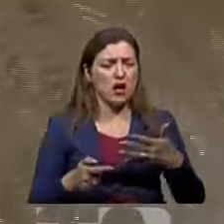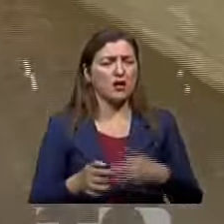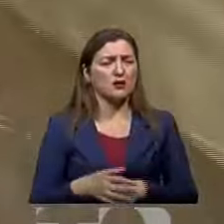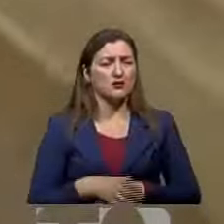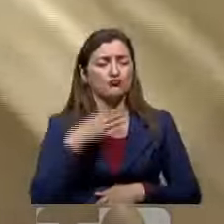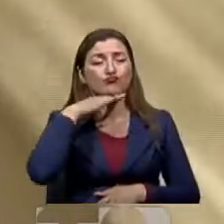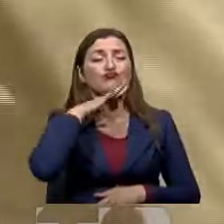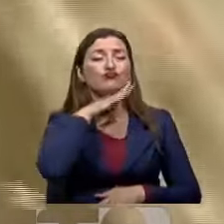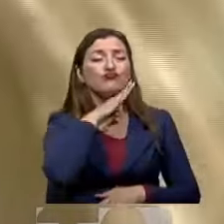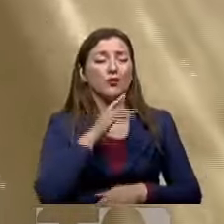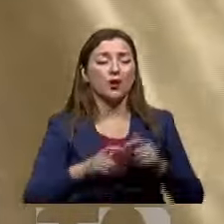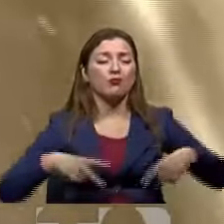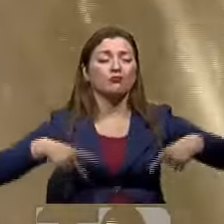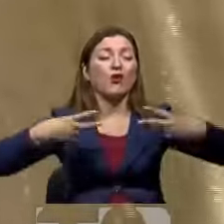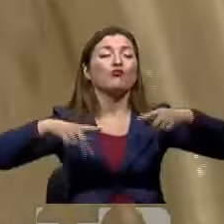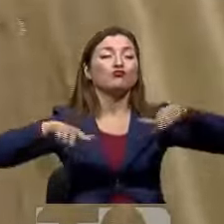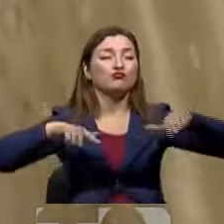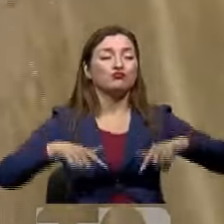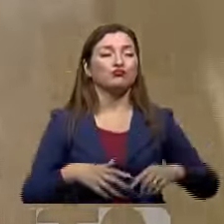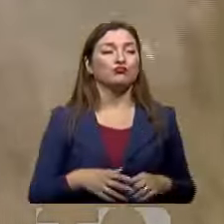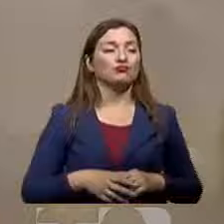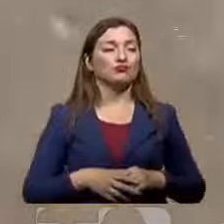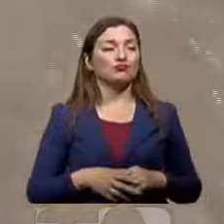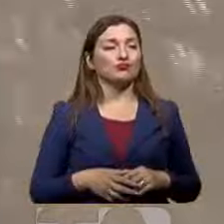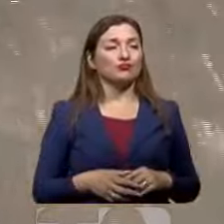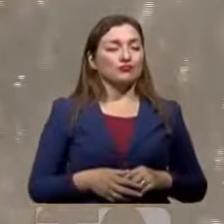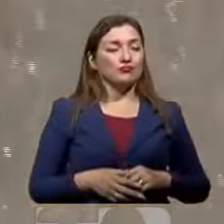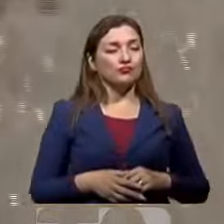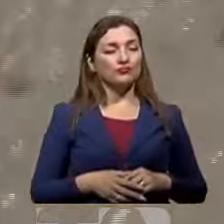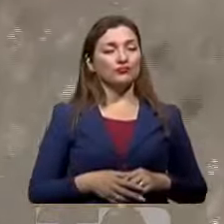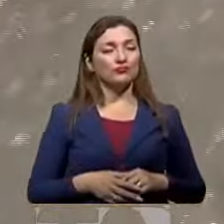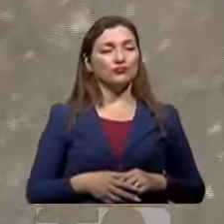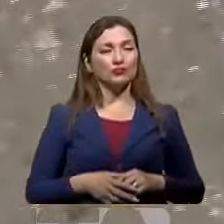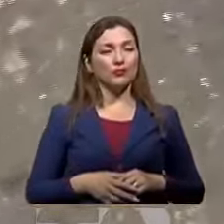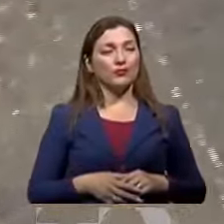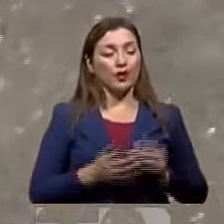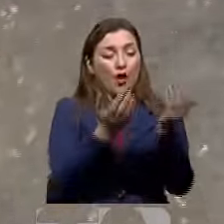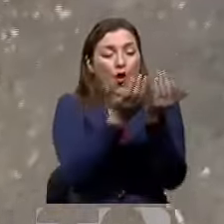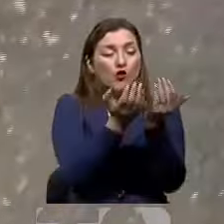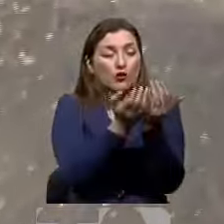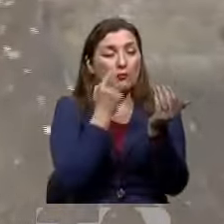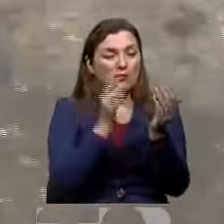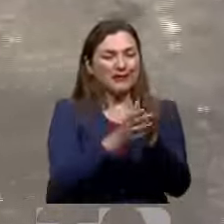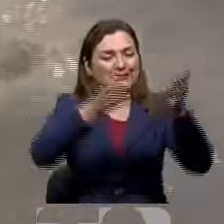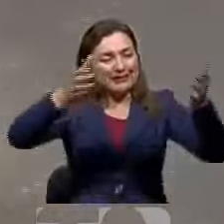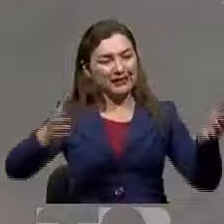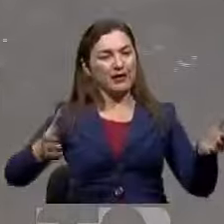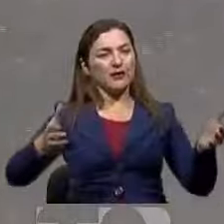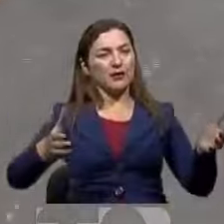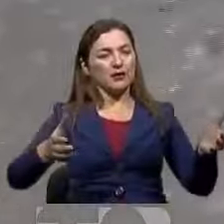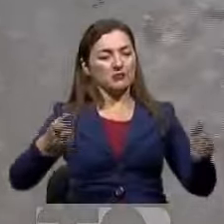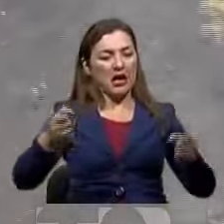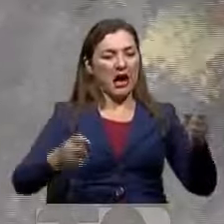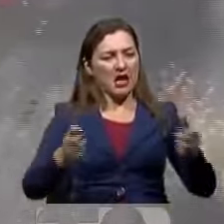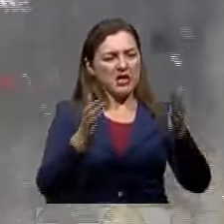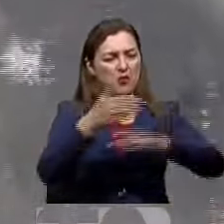los vecinos que viven en este sector. Y adicionalmente, miren, el contenedor, debido a lo grande que es, está ocupando